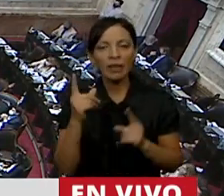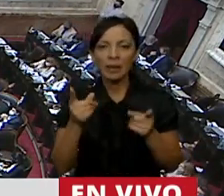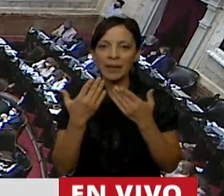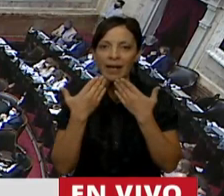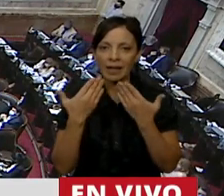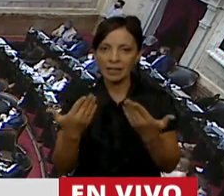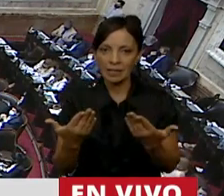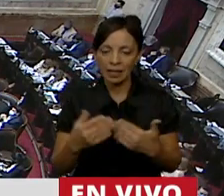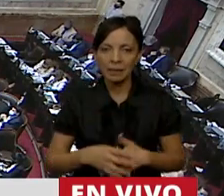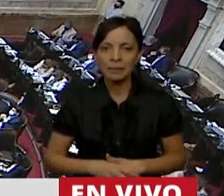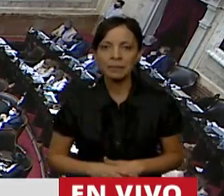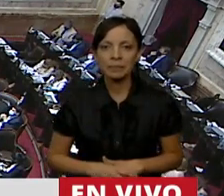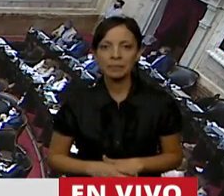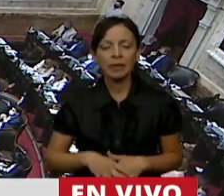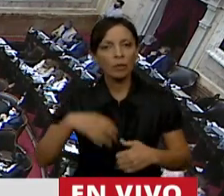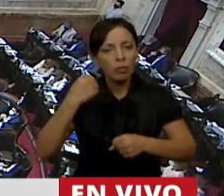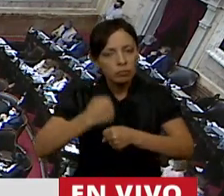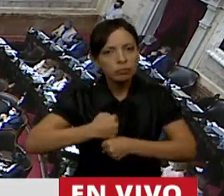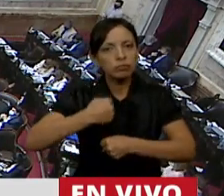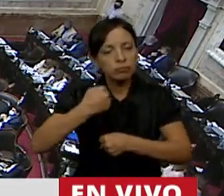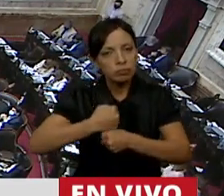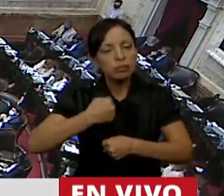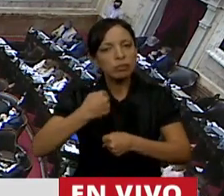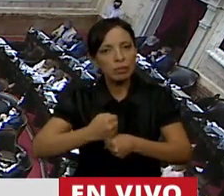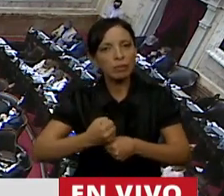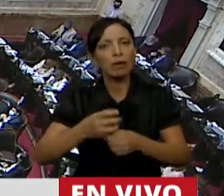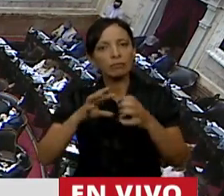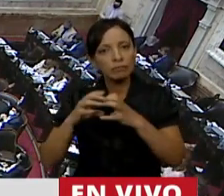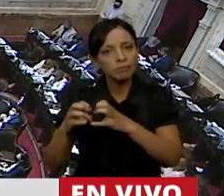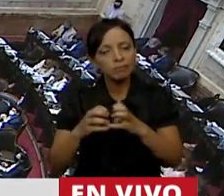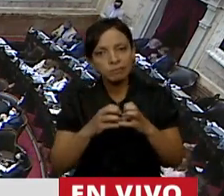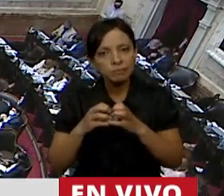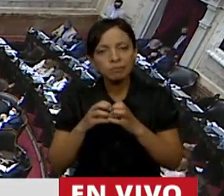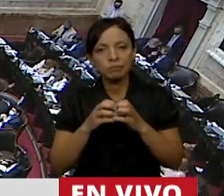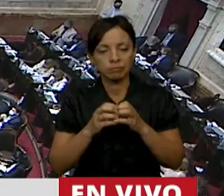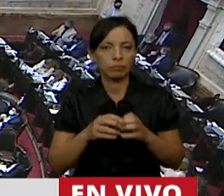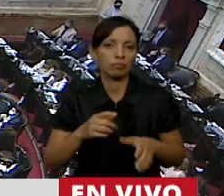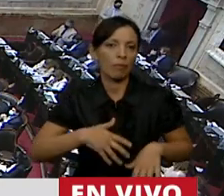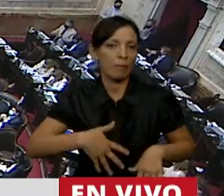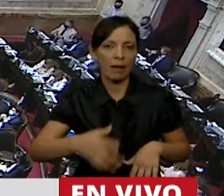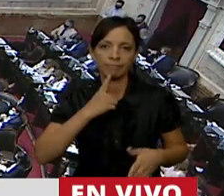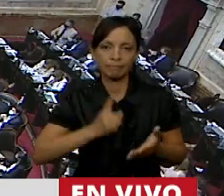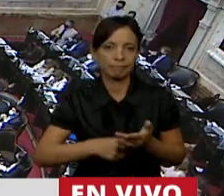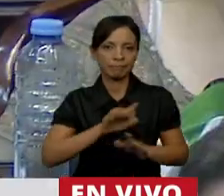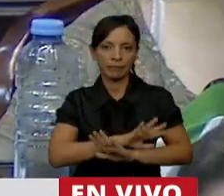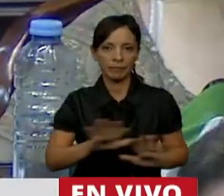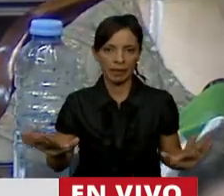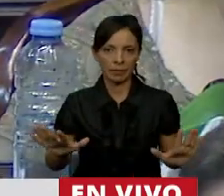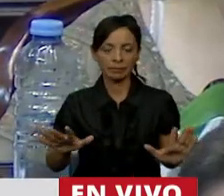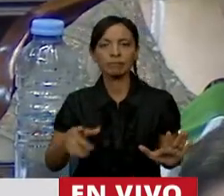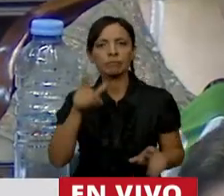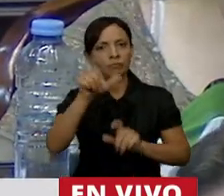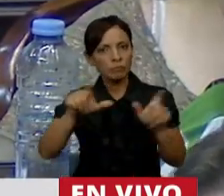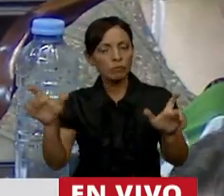agradecer el enorme trabajo en torno al debate por la interrupción voluntaria del embarazo. Para muchos es